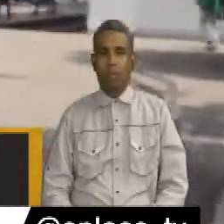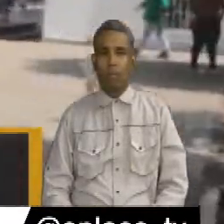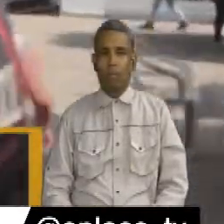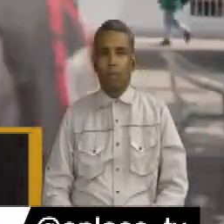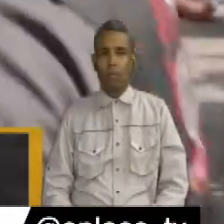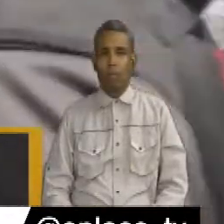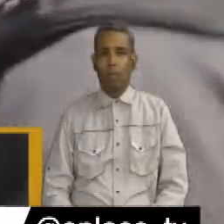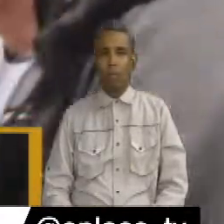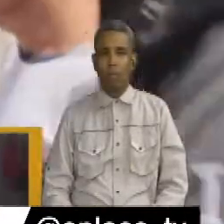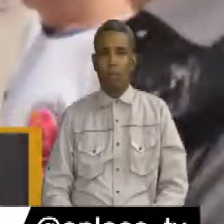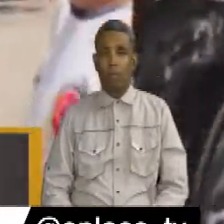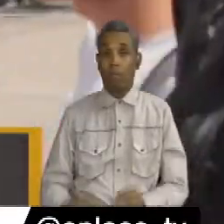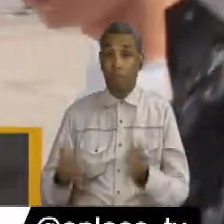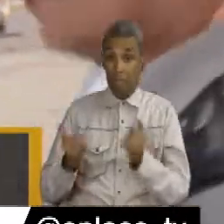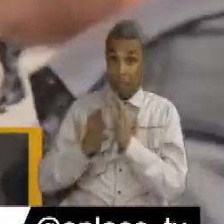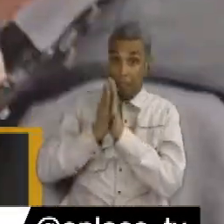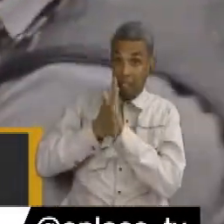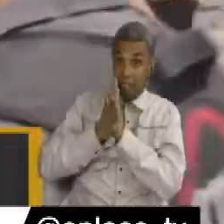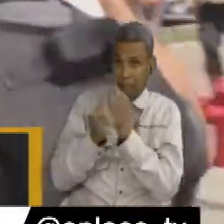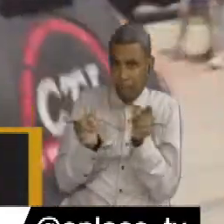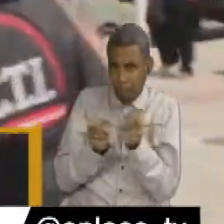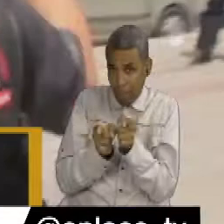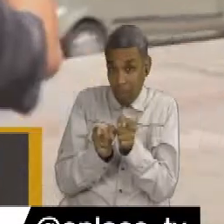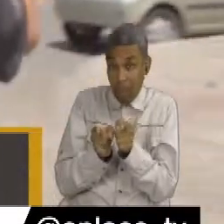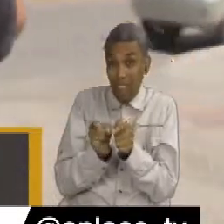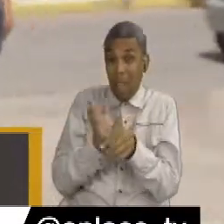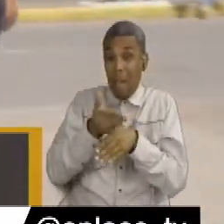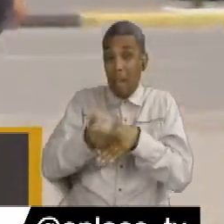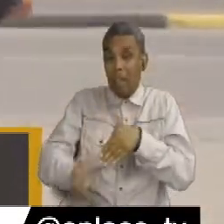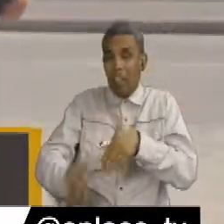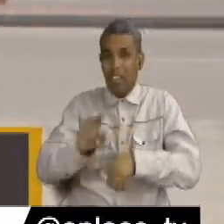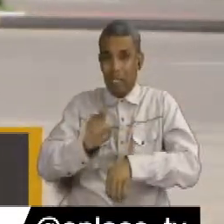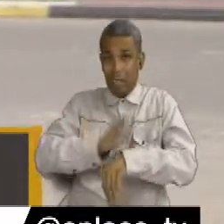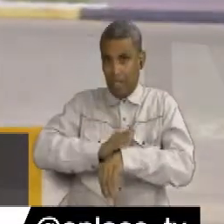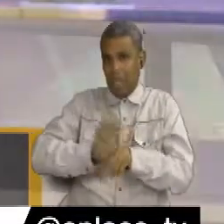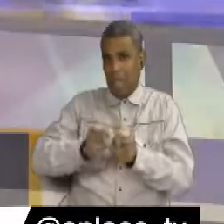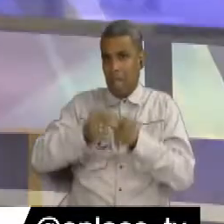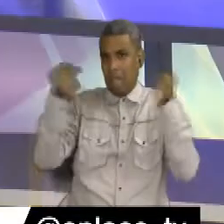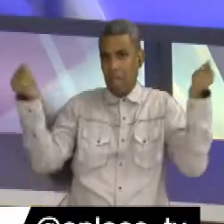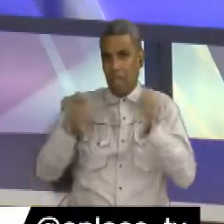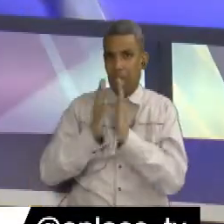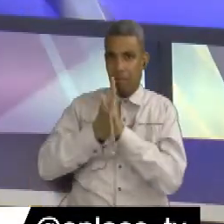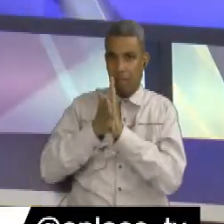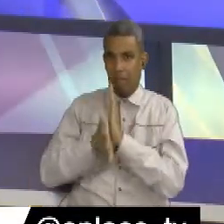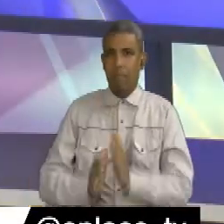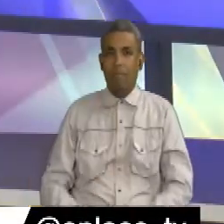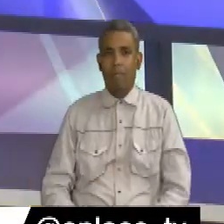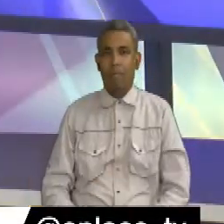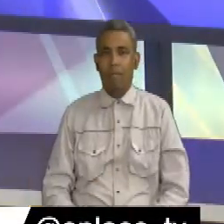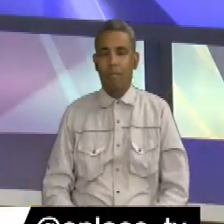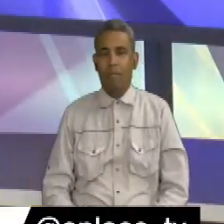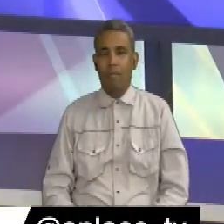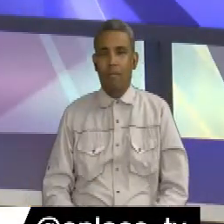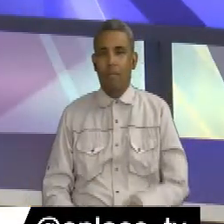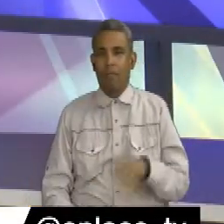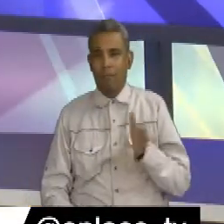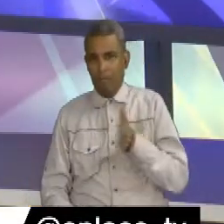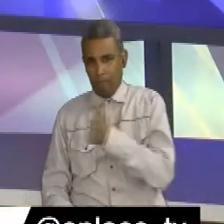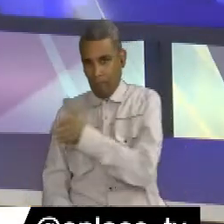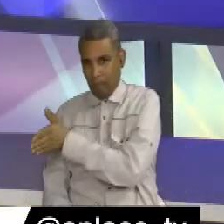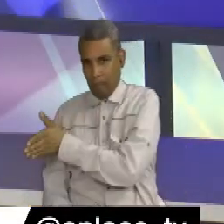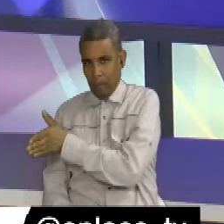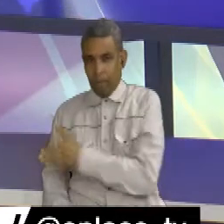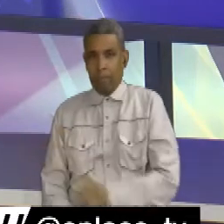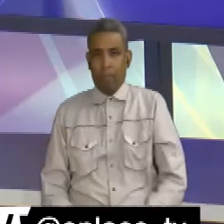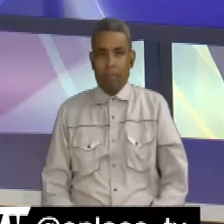Esta es una noticia en desarrollo que ampliaremos para ustedes en nuestra emisión de las 6 de la tarde. Y en otras noticias, con el apoyo